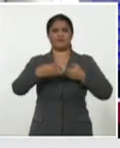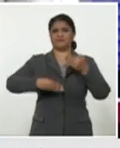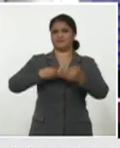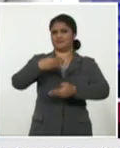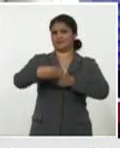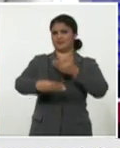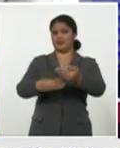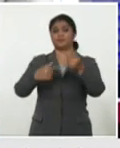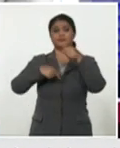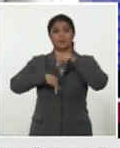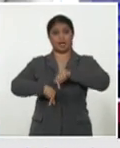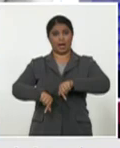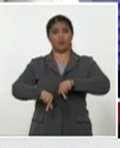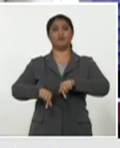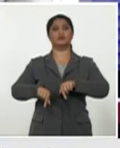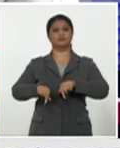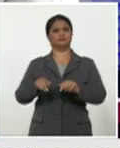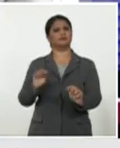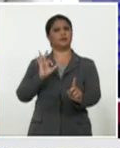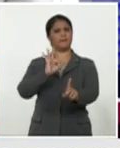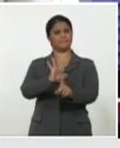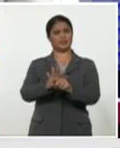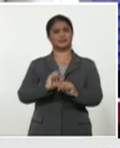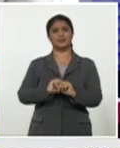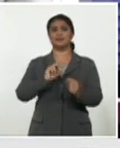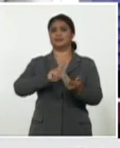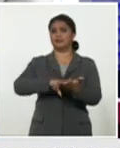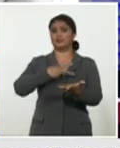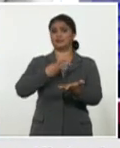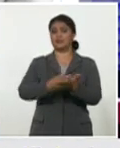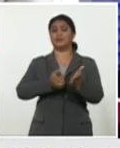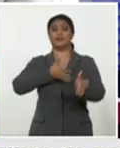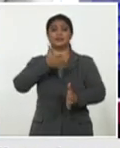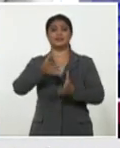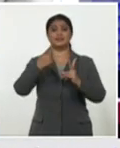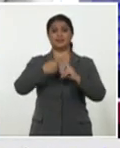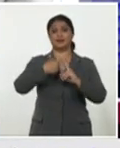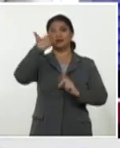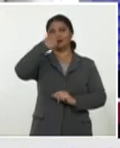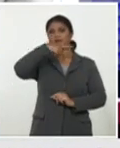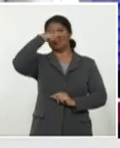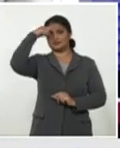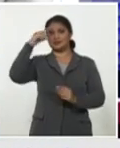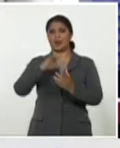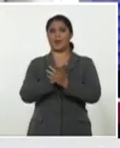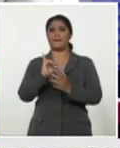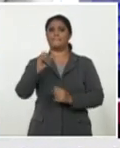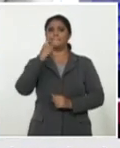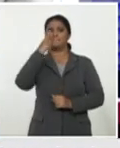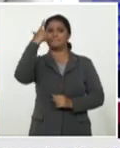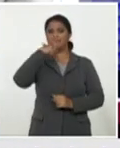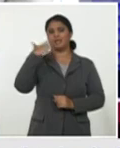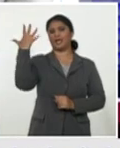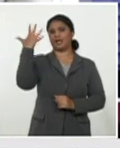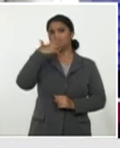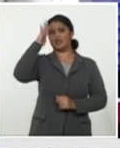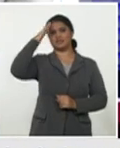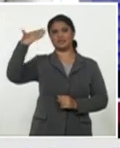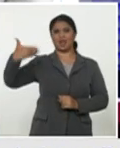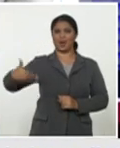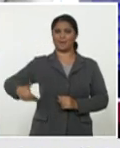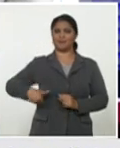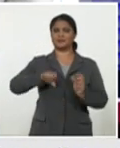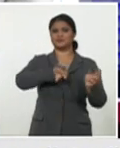Nos acompaña desde la media hora la intérprete de lengua de señas, Yasmina Rami. Le damos la bienvenida. Y ayer,